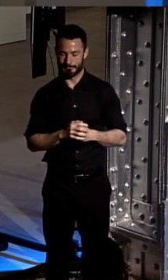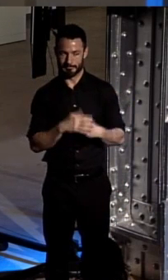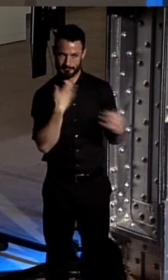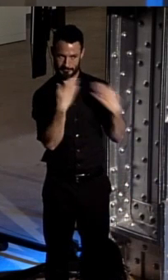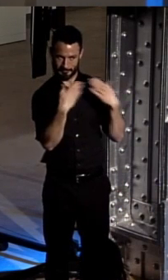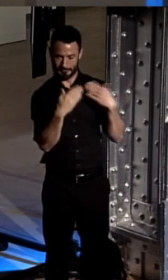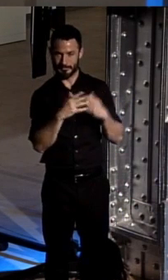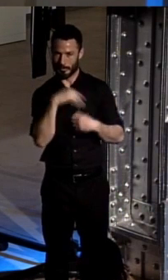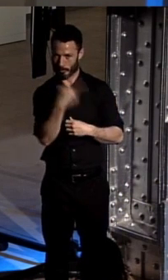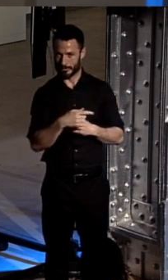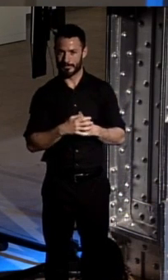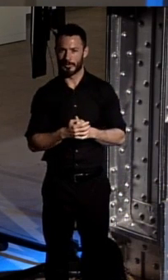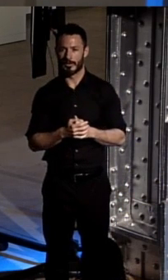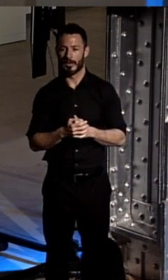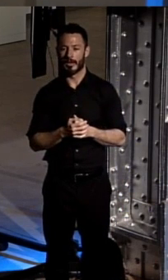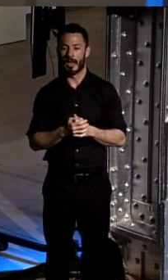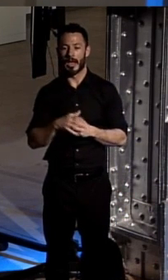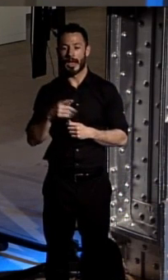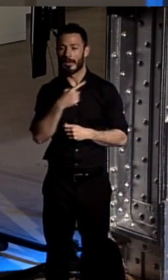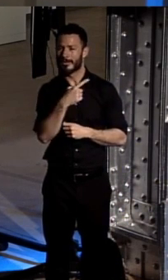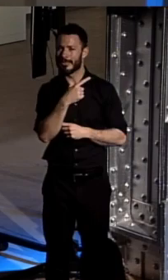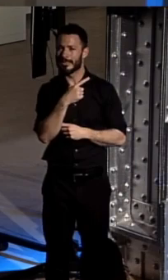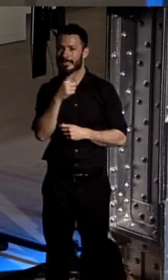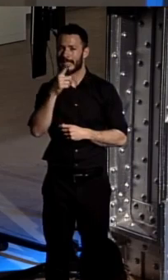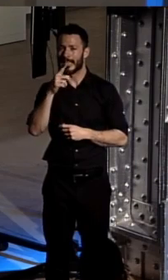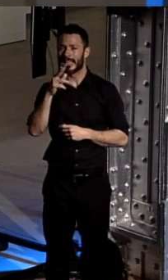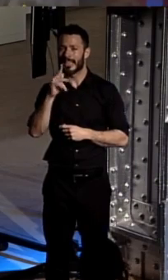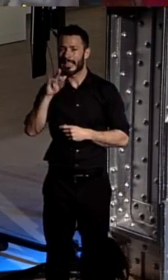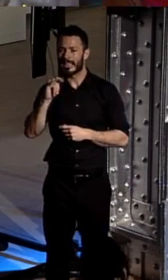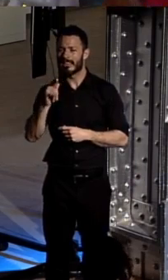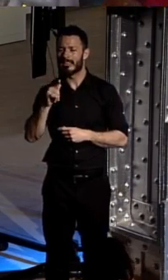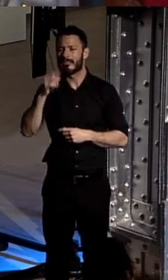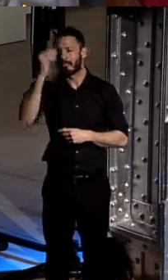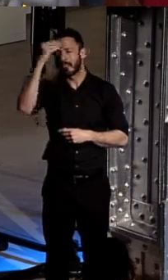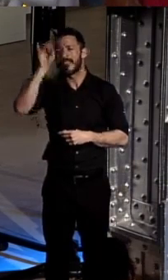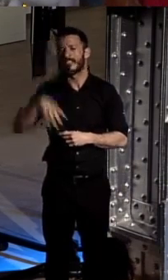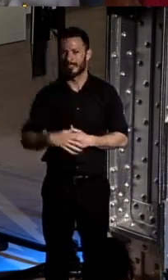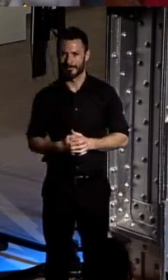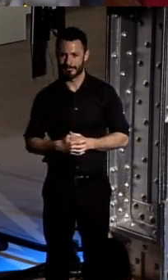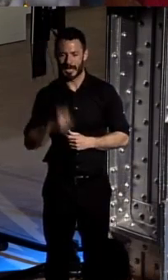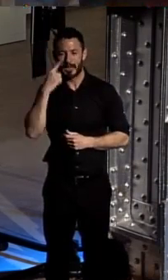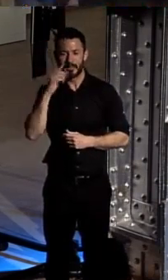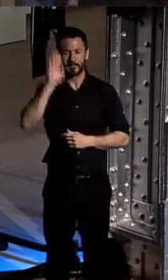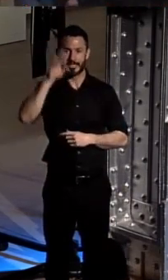conversar. Ahora, de vuelta, como puede ser que no piensen, levanten la mano los que piensan que este es Kiki, levanten la mano.